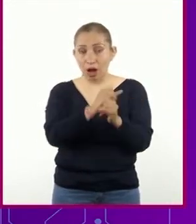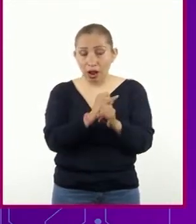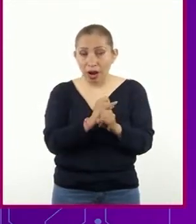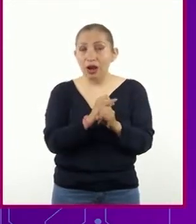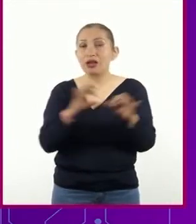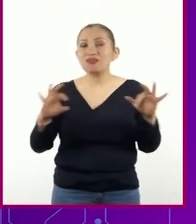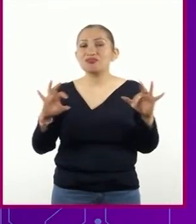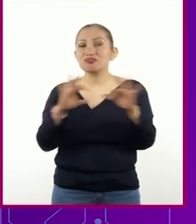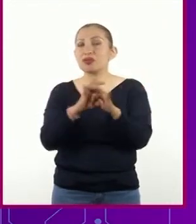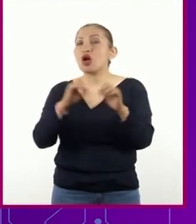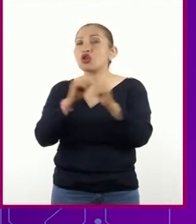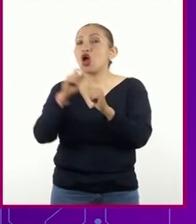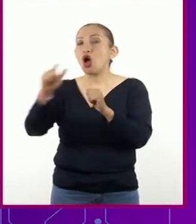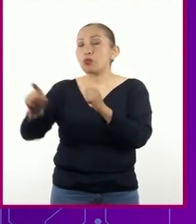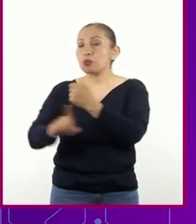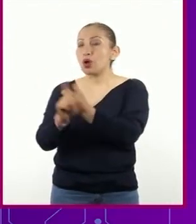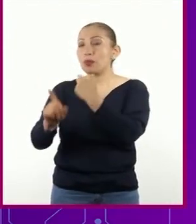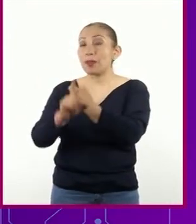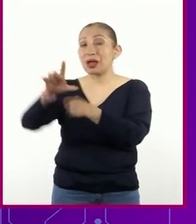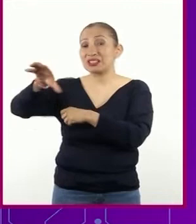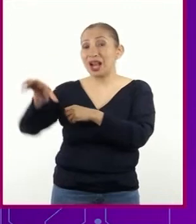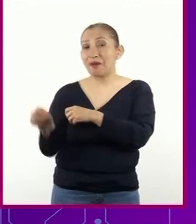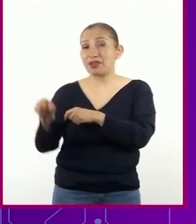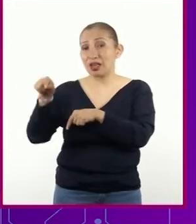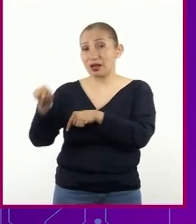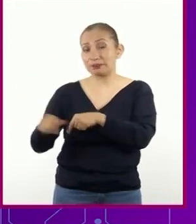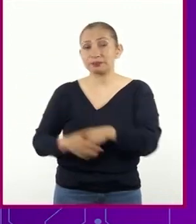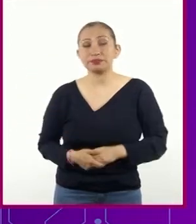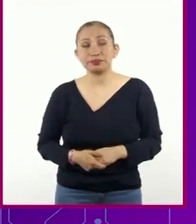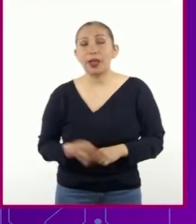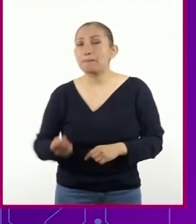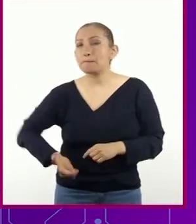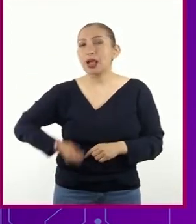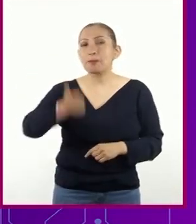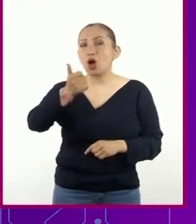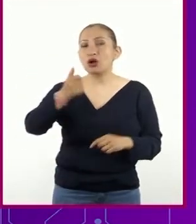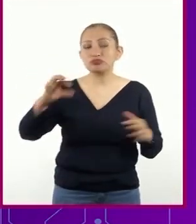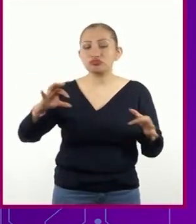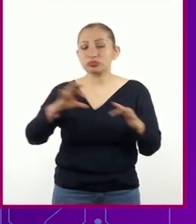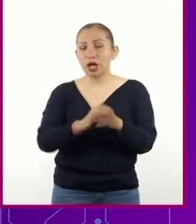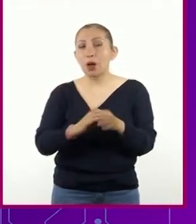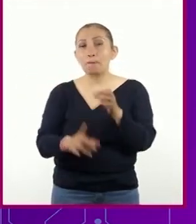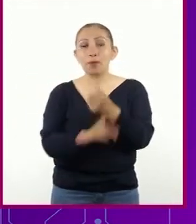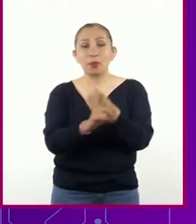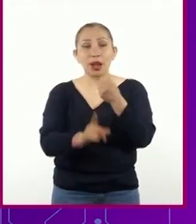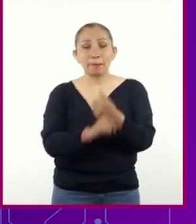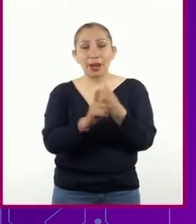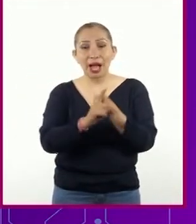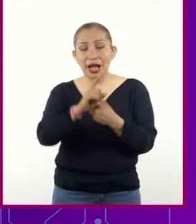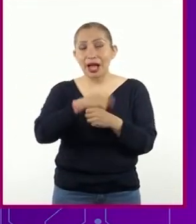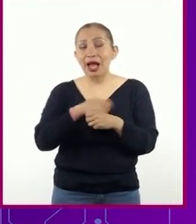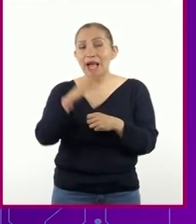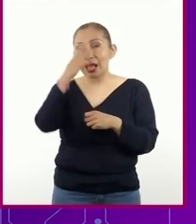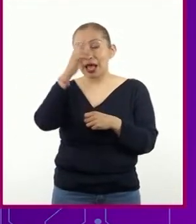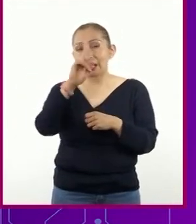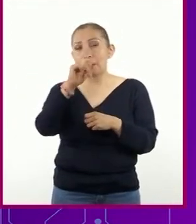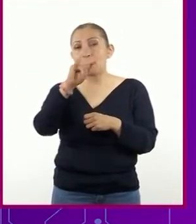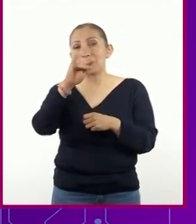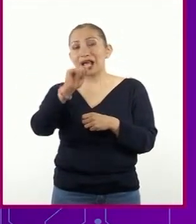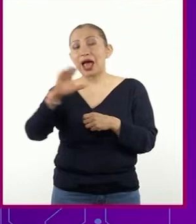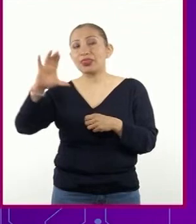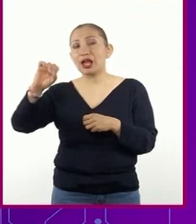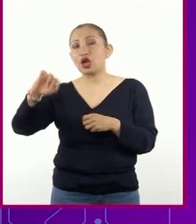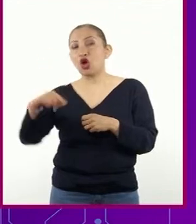están relacionados con conflictos en África. El primero se relaciona con el conflicto de la República Democrática del